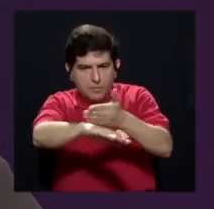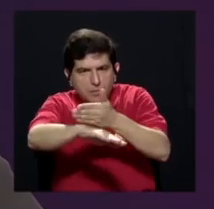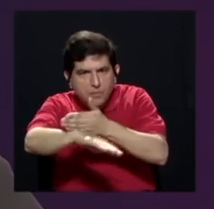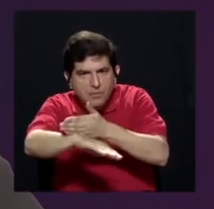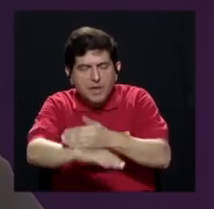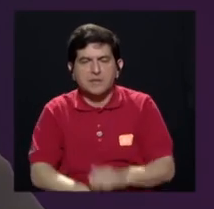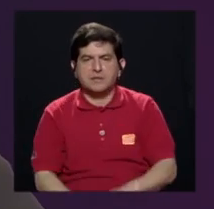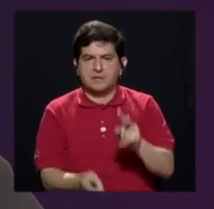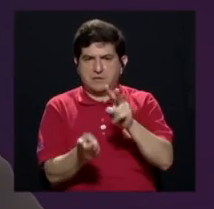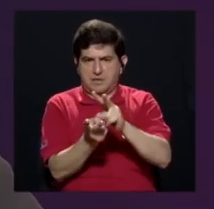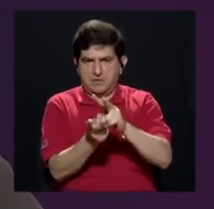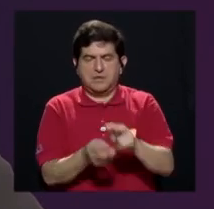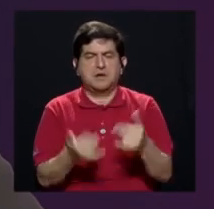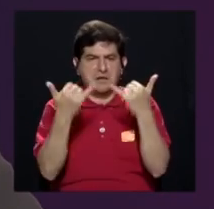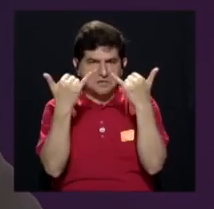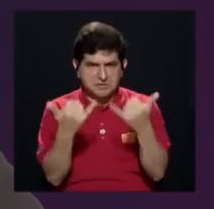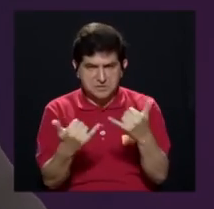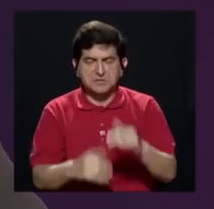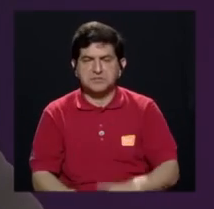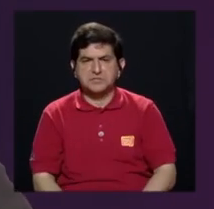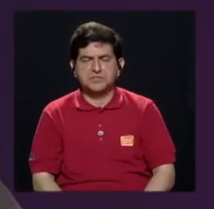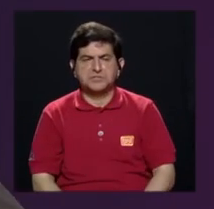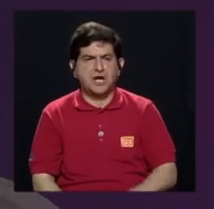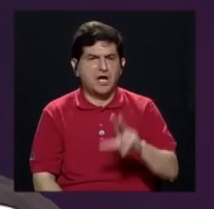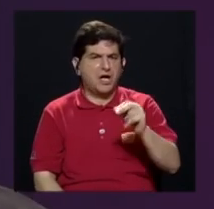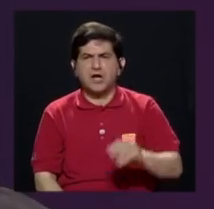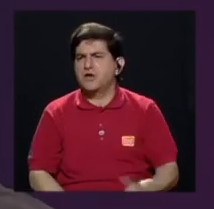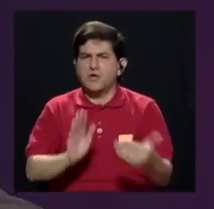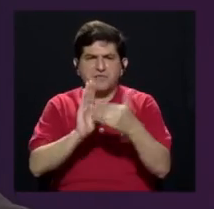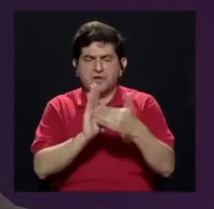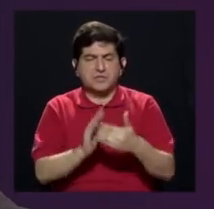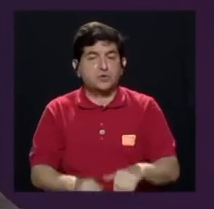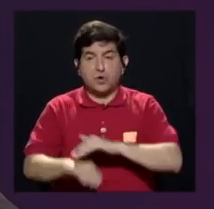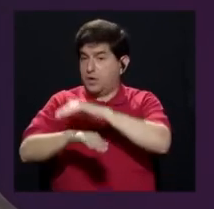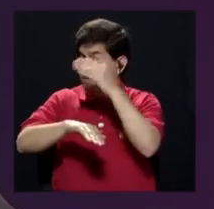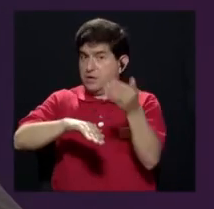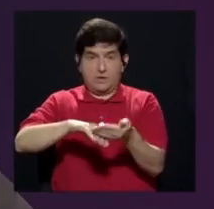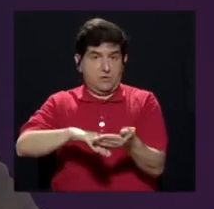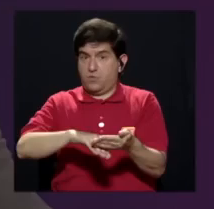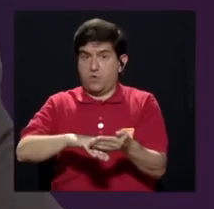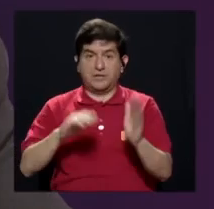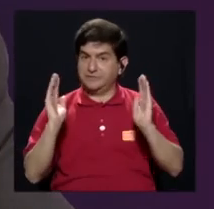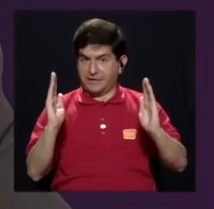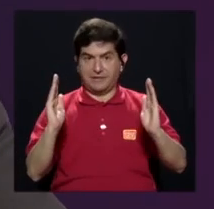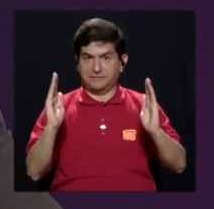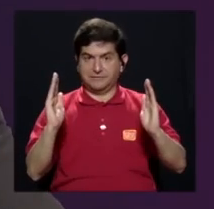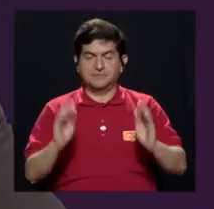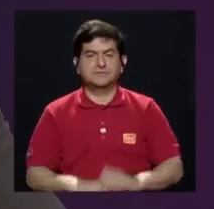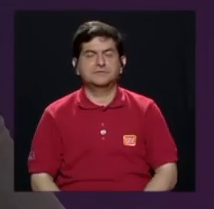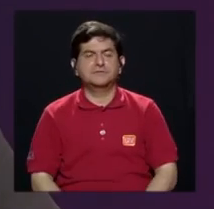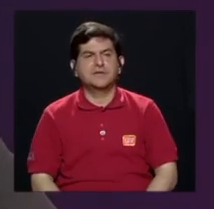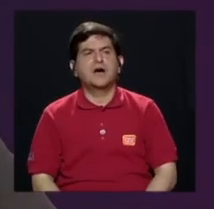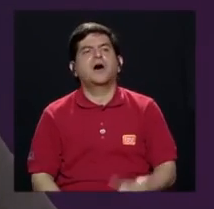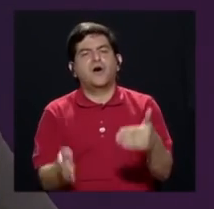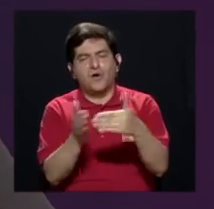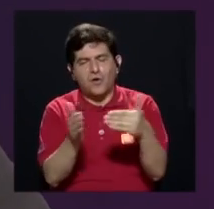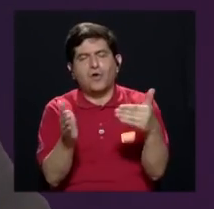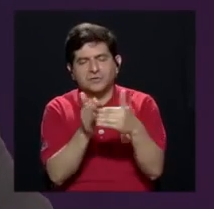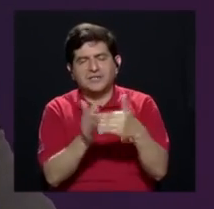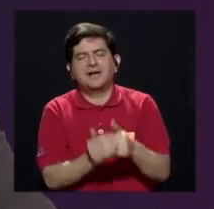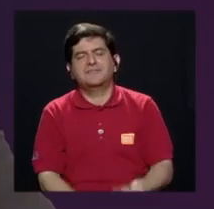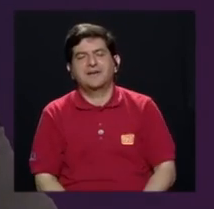se superan los achaques y todavía no tenemos la panceta entonces como que la sexualidad vuelve a